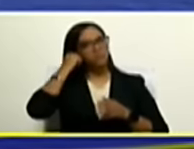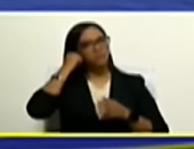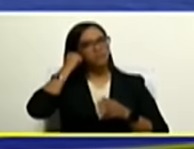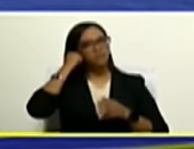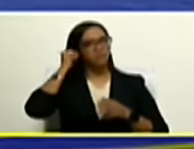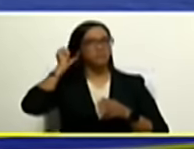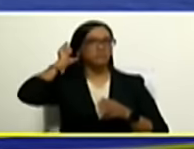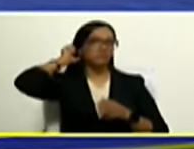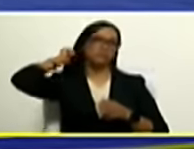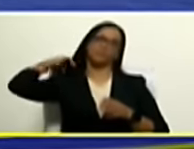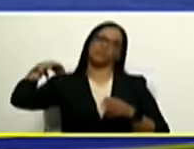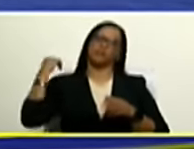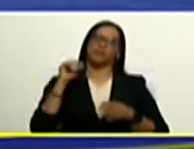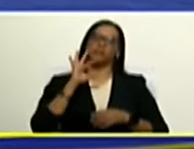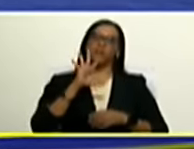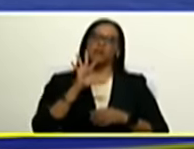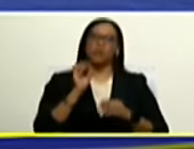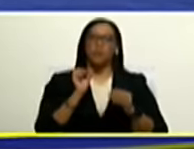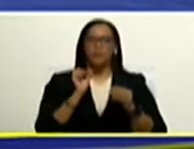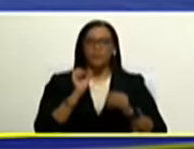cinco momentos en la historia,